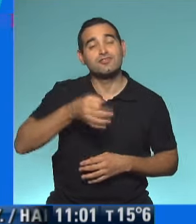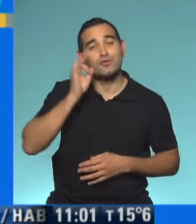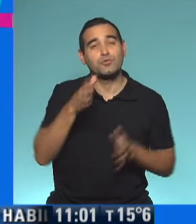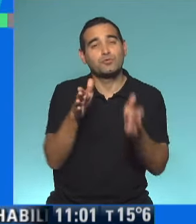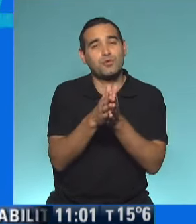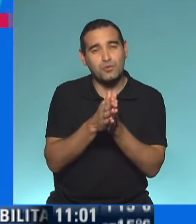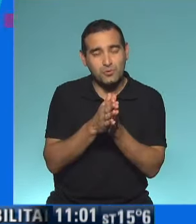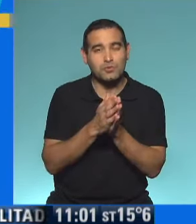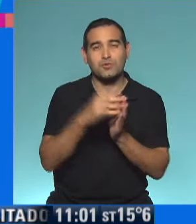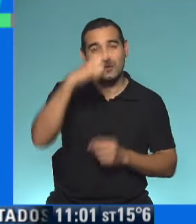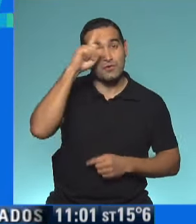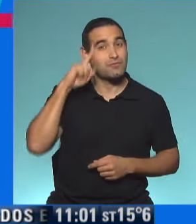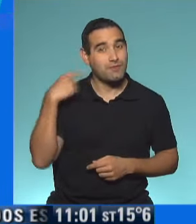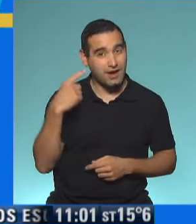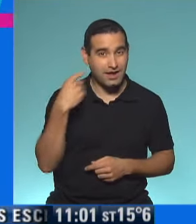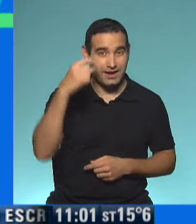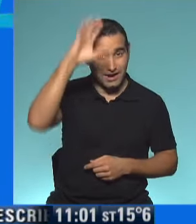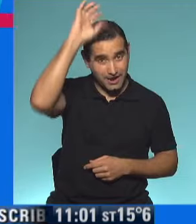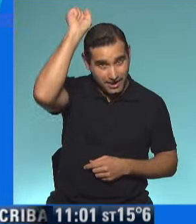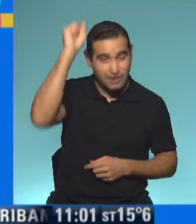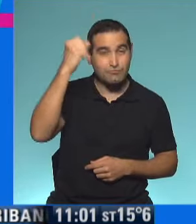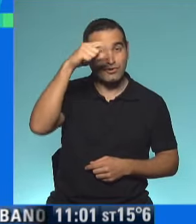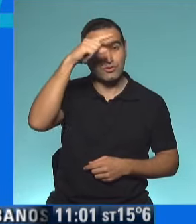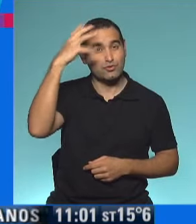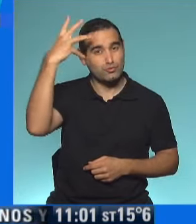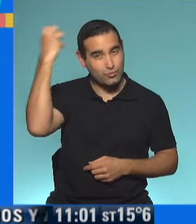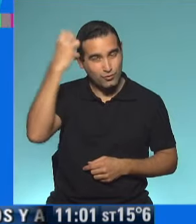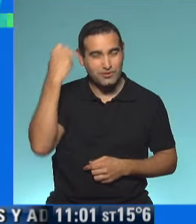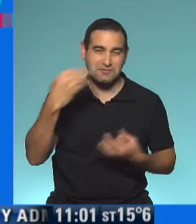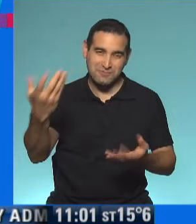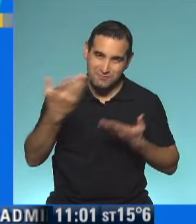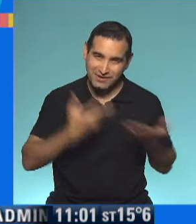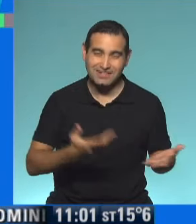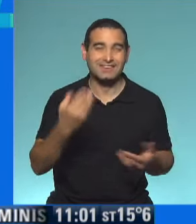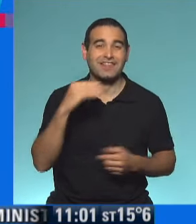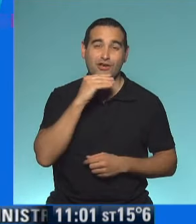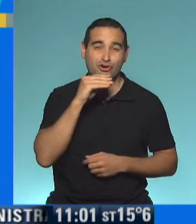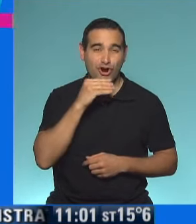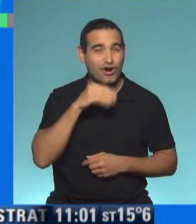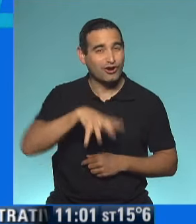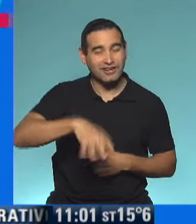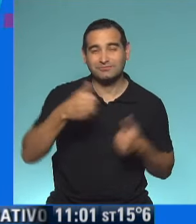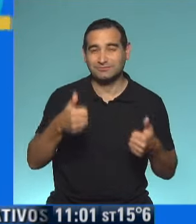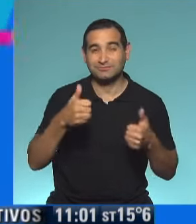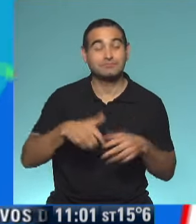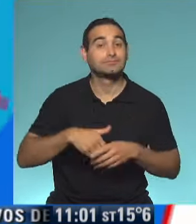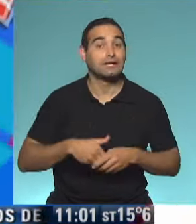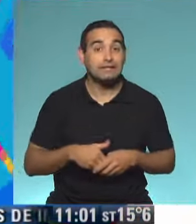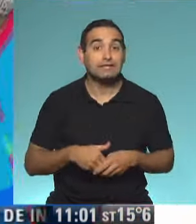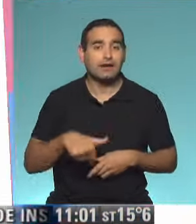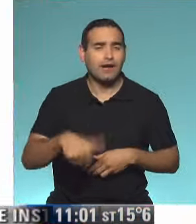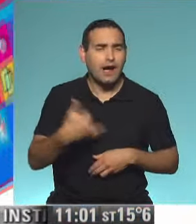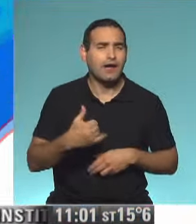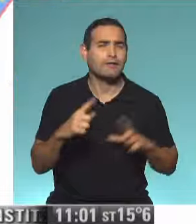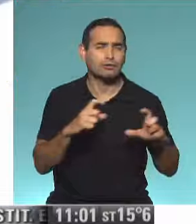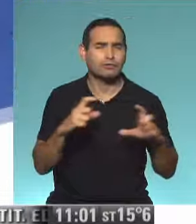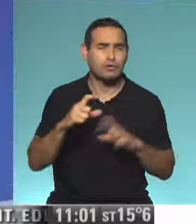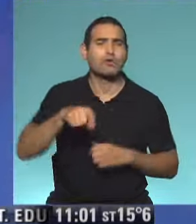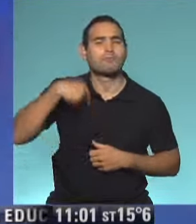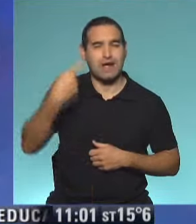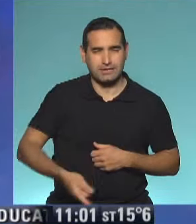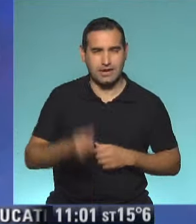Desayunando con Maga y Emi, la señor Nuria. ¡Bienvenida! Soy More, de General Roca. Hola, que More. Nunca falta. Bueno, y nos quedaron algunas fotitos que mañana las